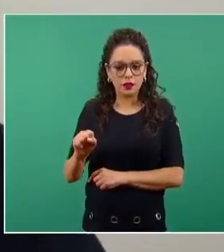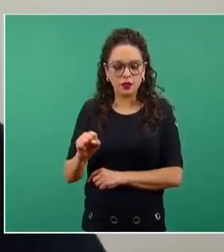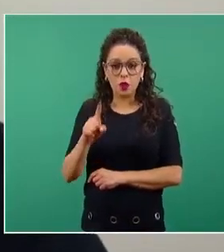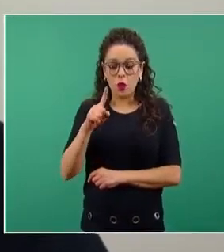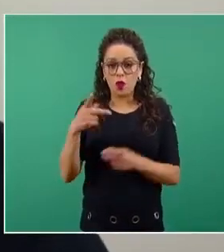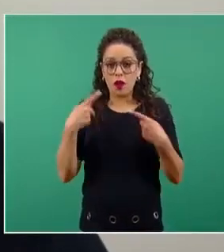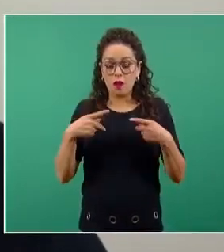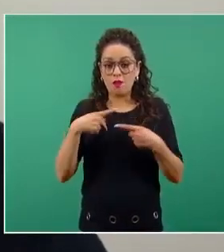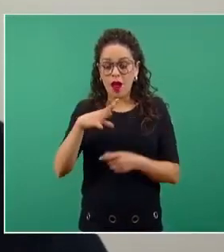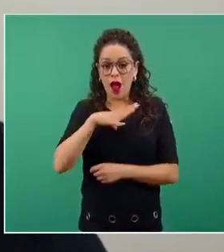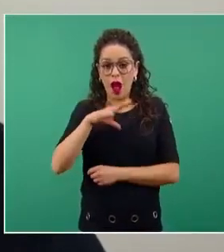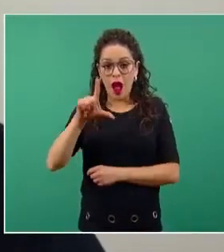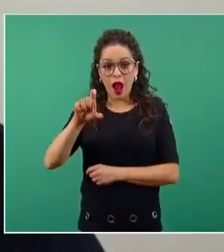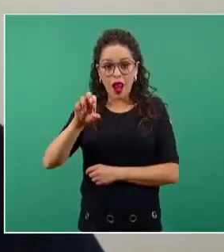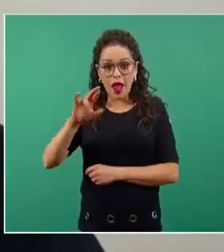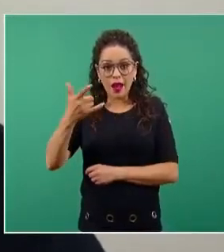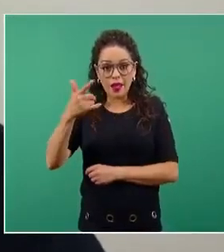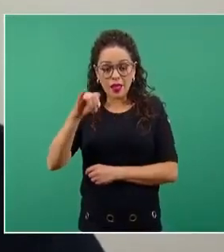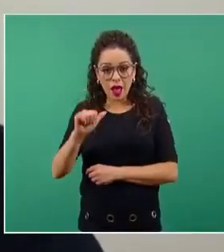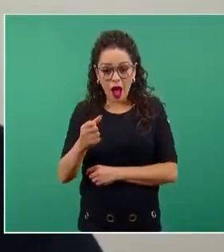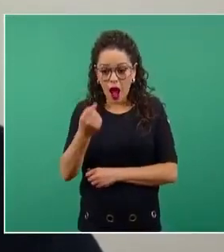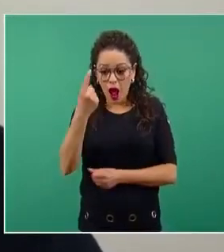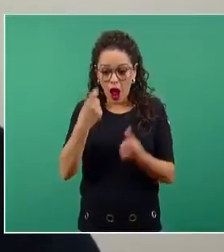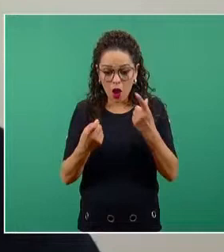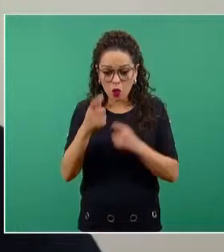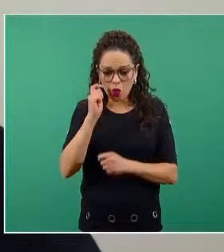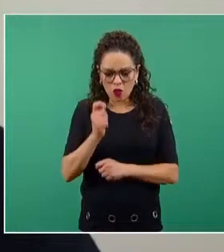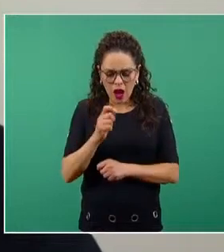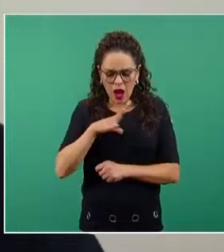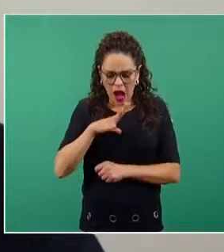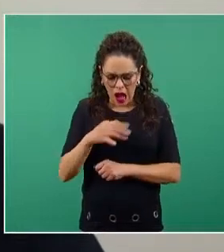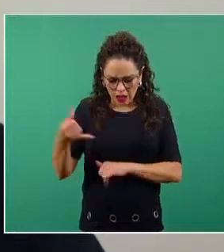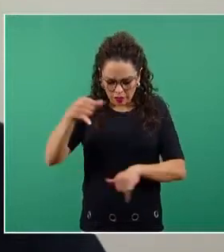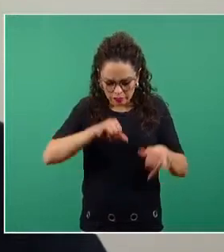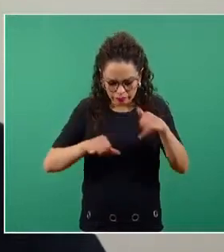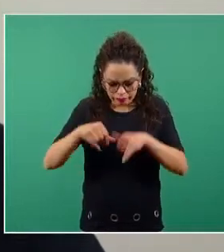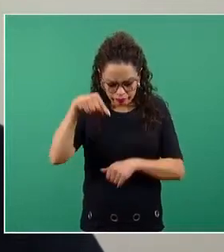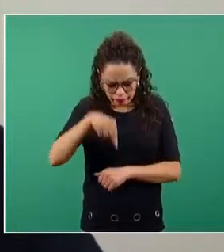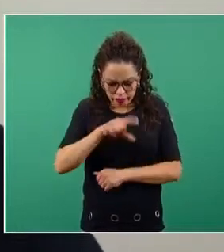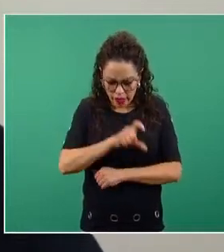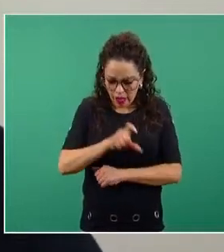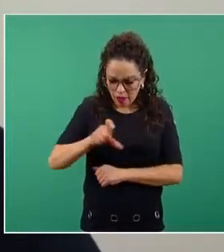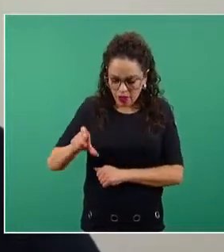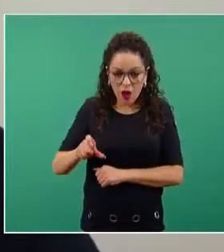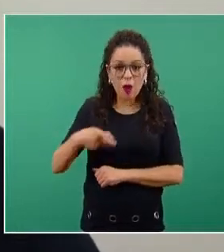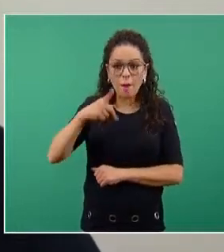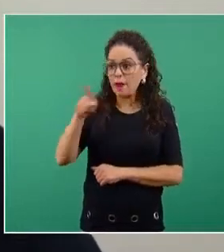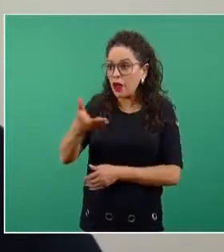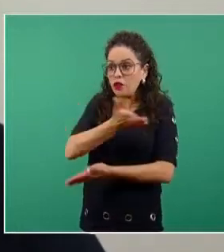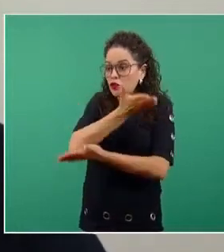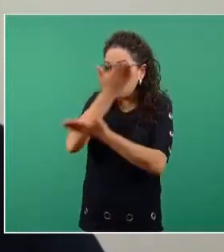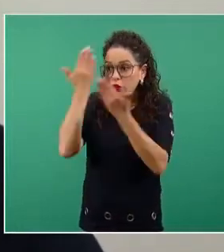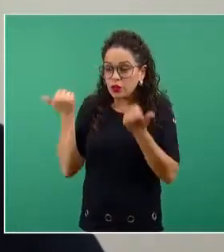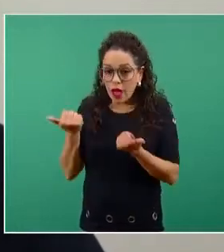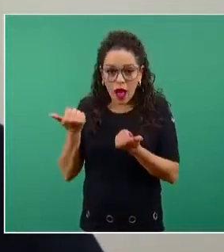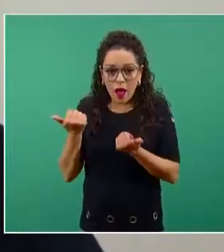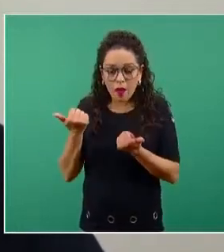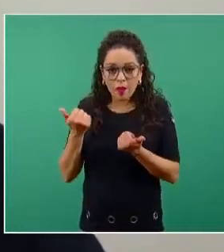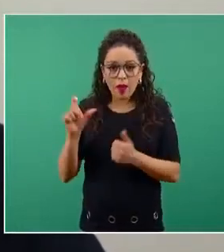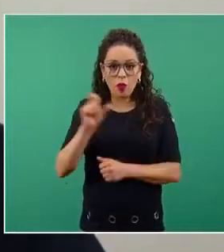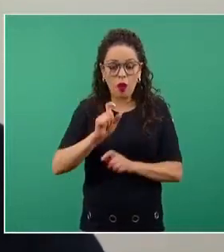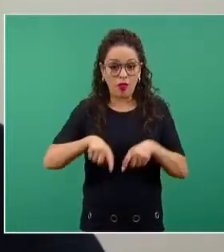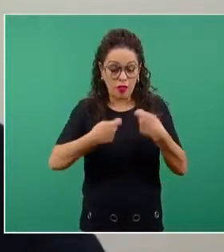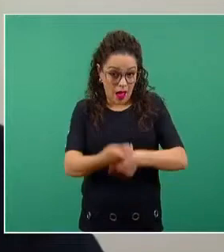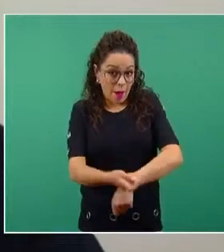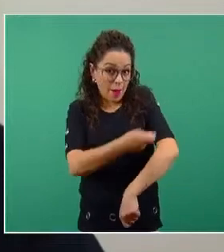persona que es alérgica a alguno de los componentes de la vacuna, que a lo mejor no lo sabía al momento de la administración